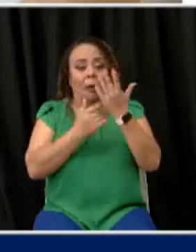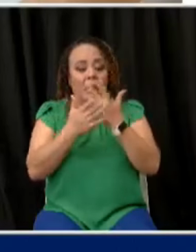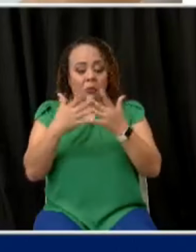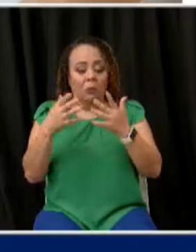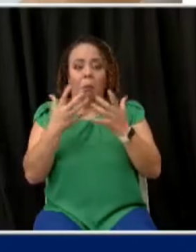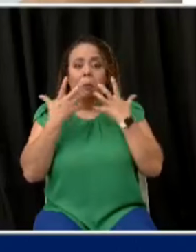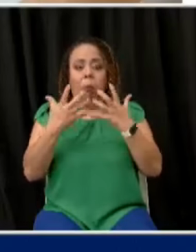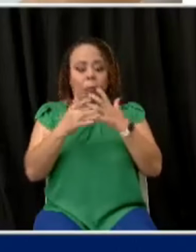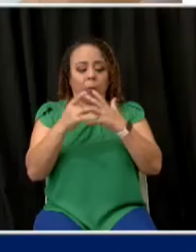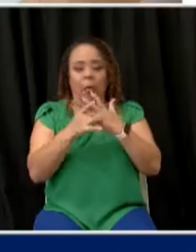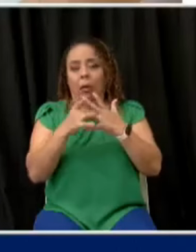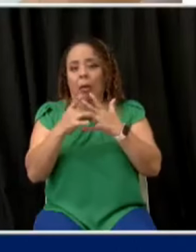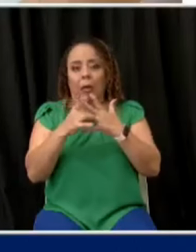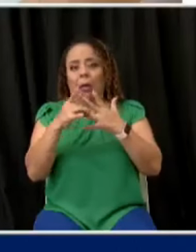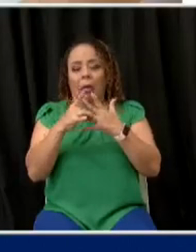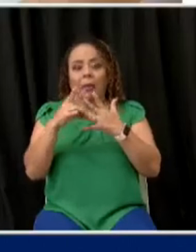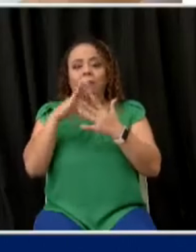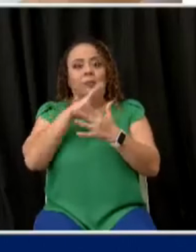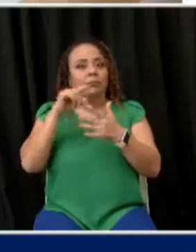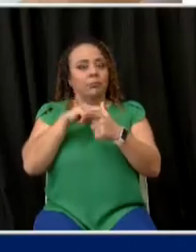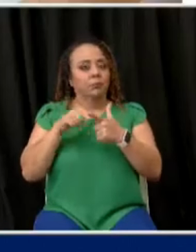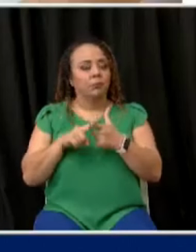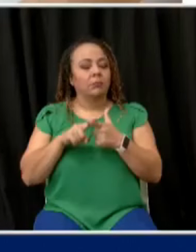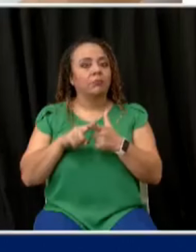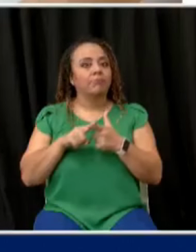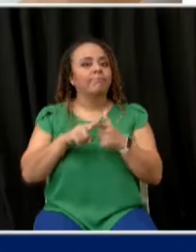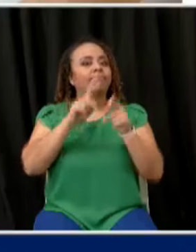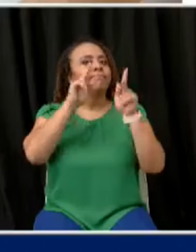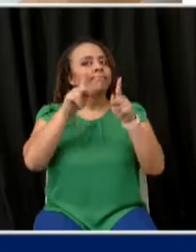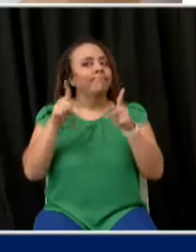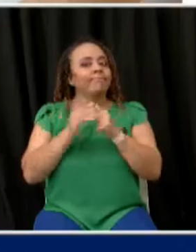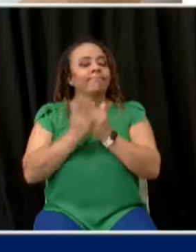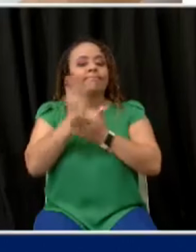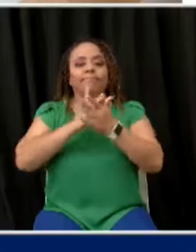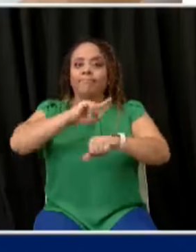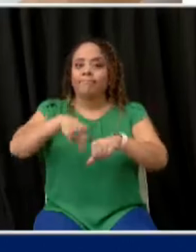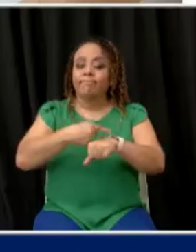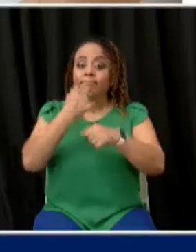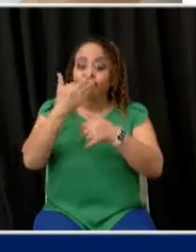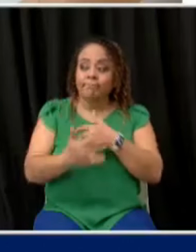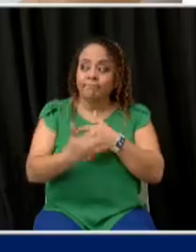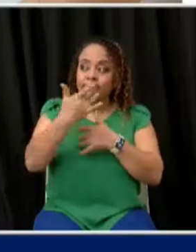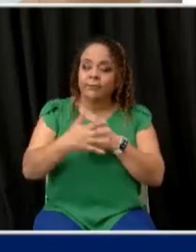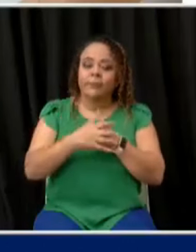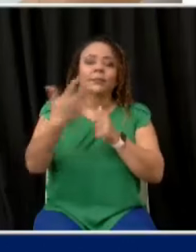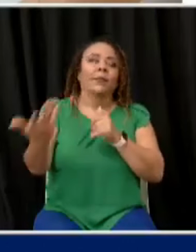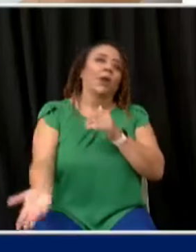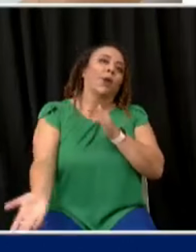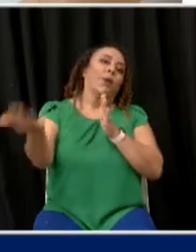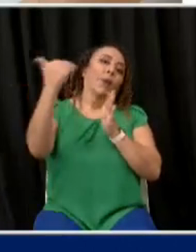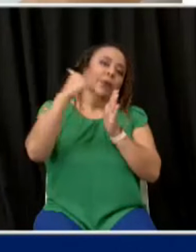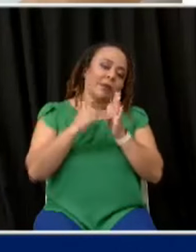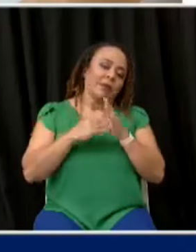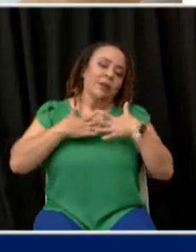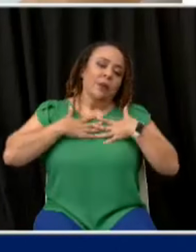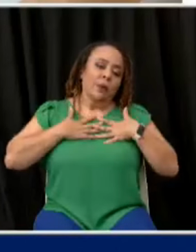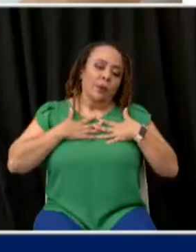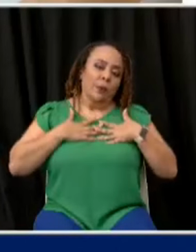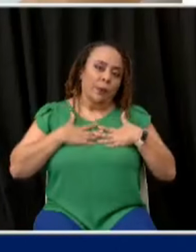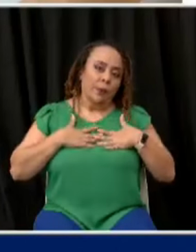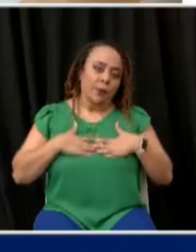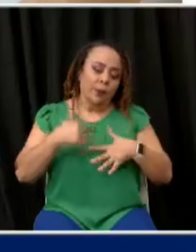salen. Y entonces la persona, pasan unas horas y esa sangre va a volver a la